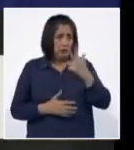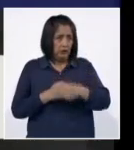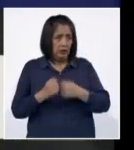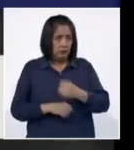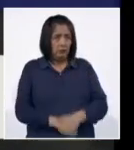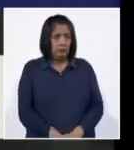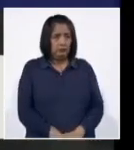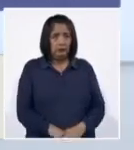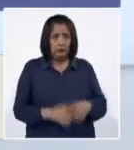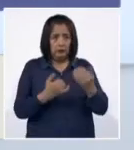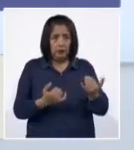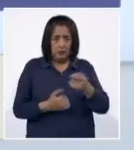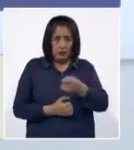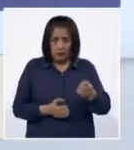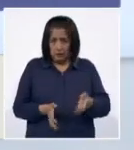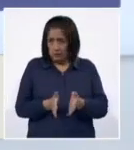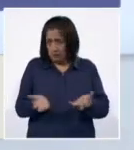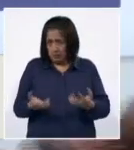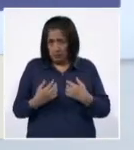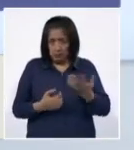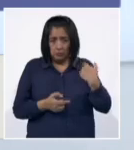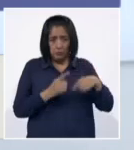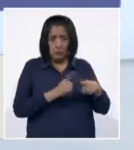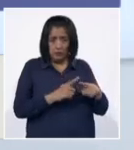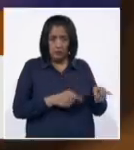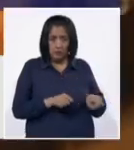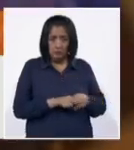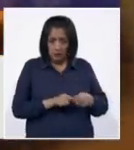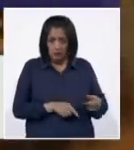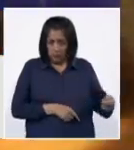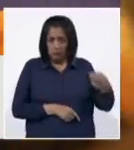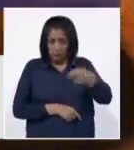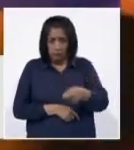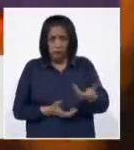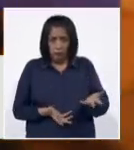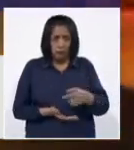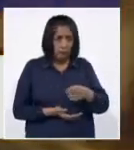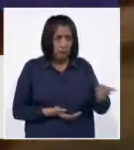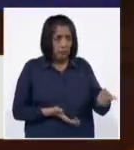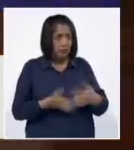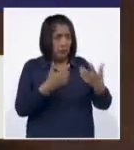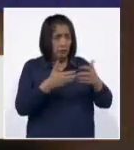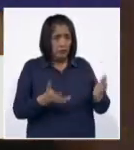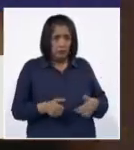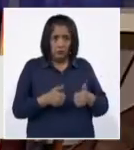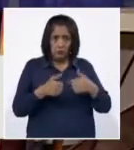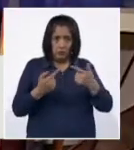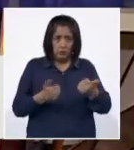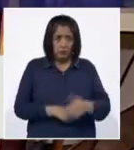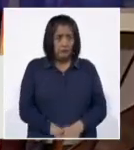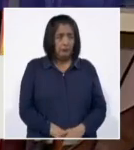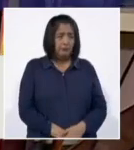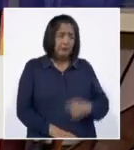3 años. Lo que ahora reclamaría Farfán es que su expareja también aporte, pues Klug se muestra como una empresaria exitosa.